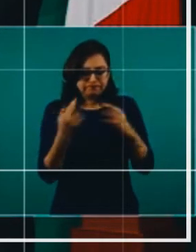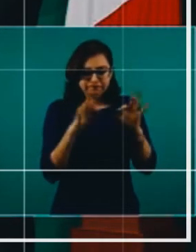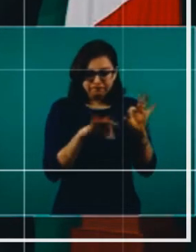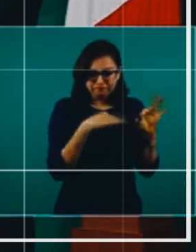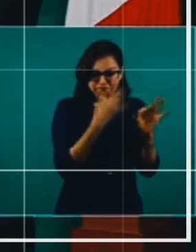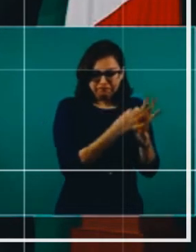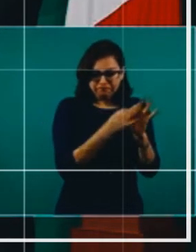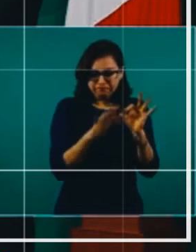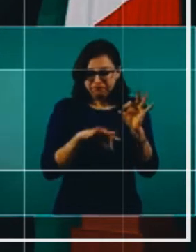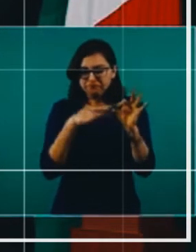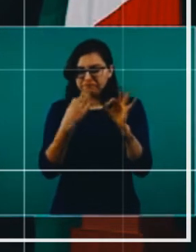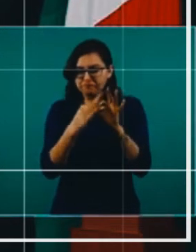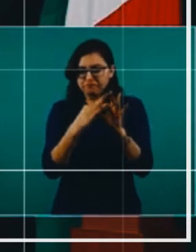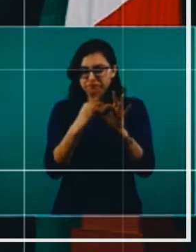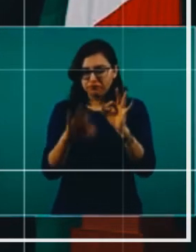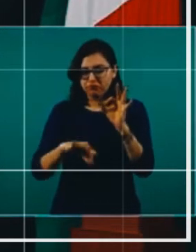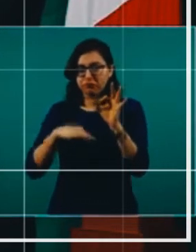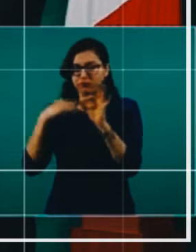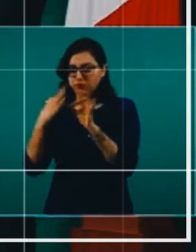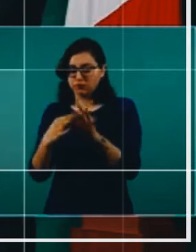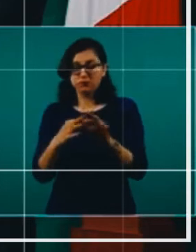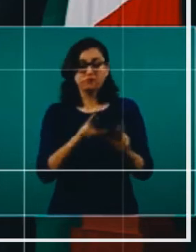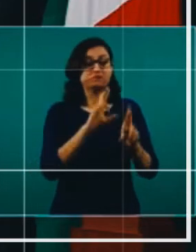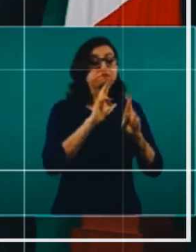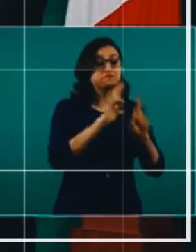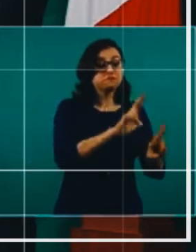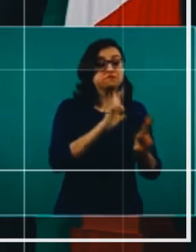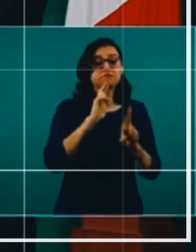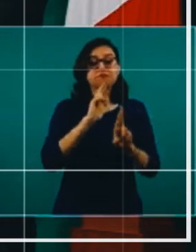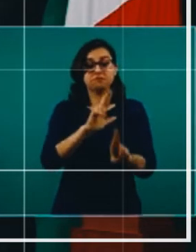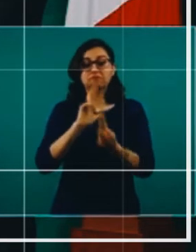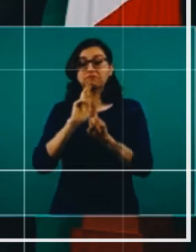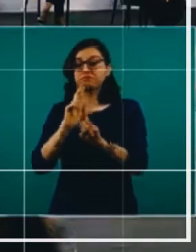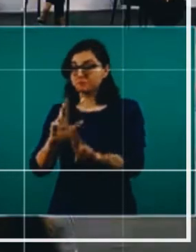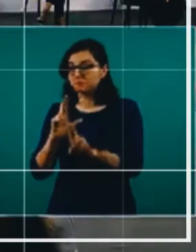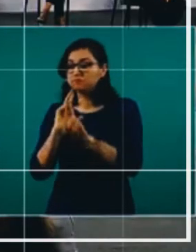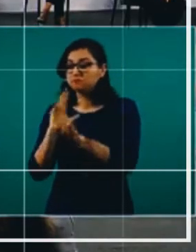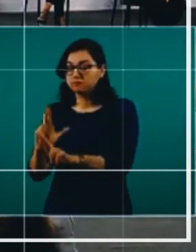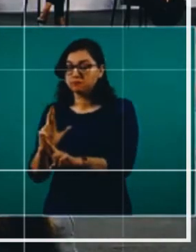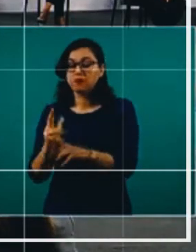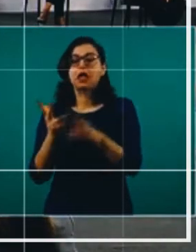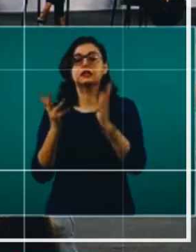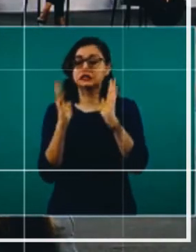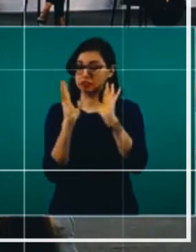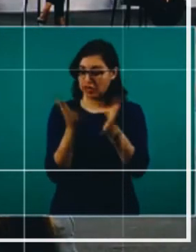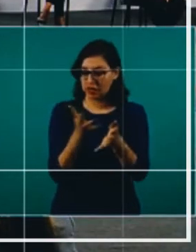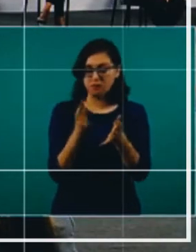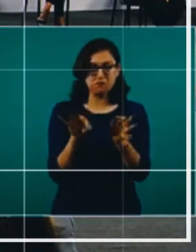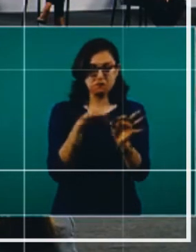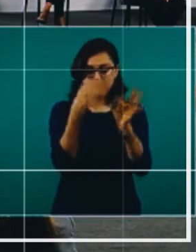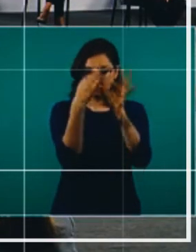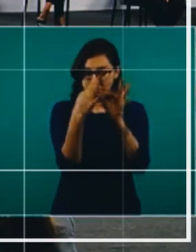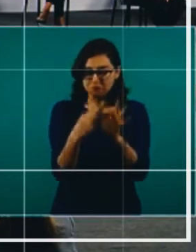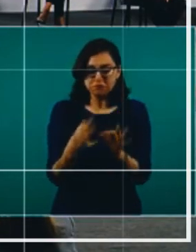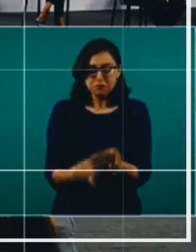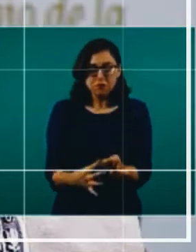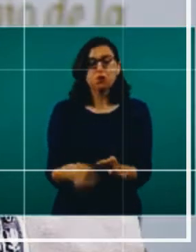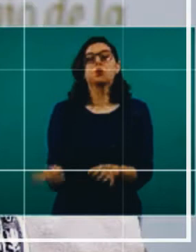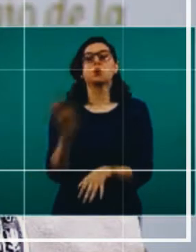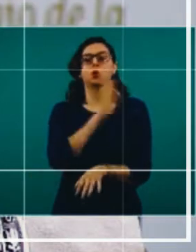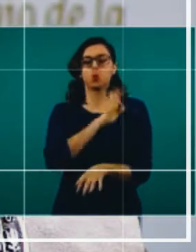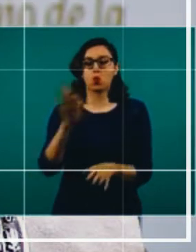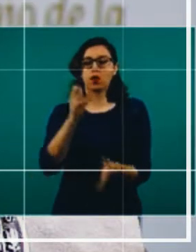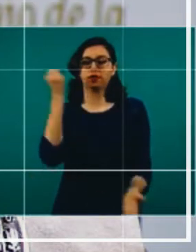en lo que se conoce técnicamente como resultados por pares, se están en condiciones de poder liberar la vacuna,